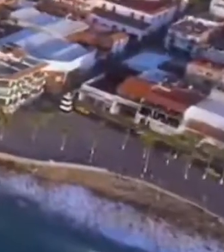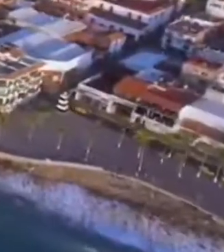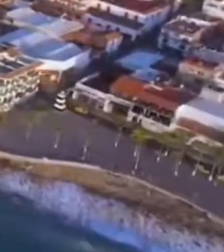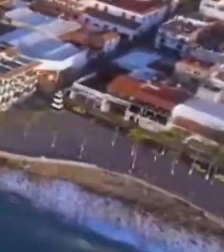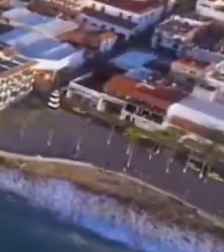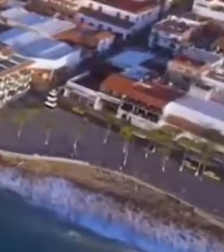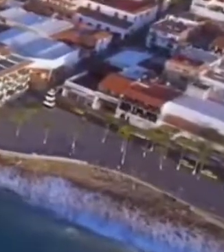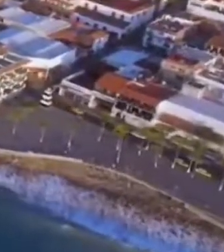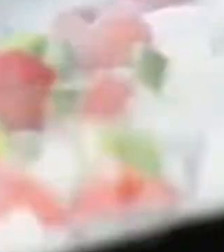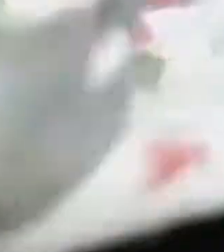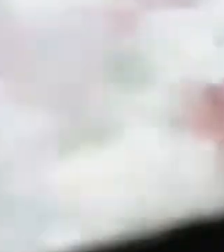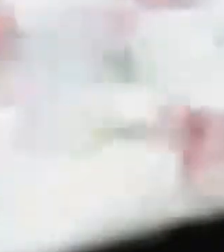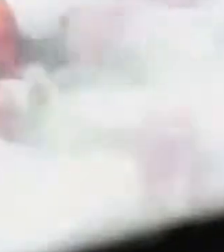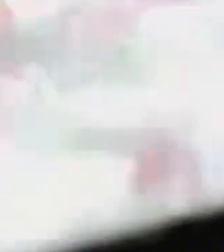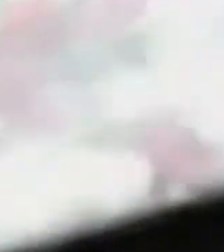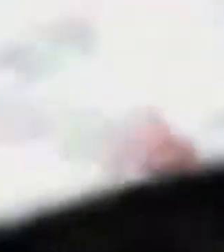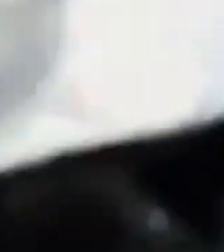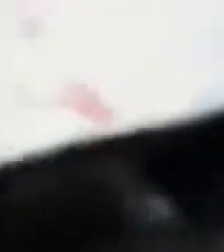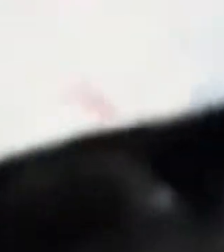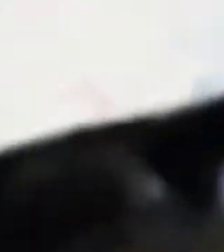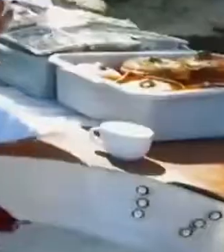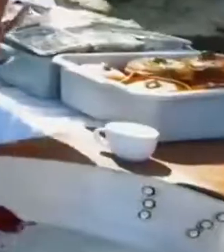la experiencia es única.